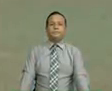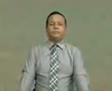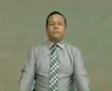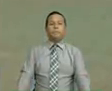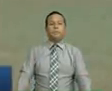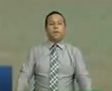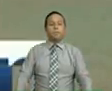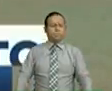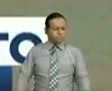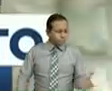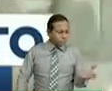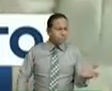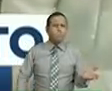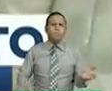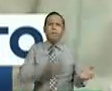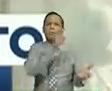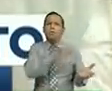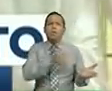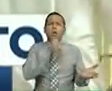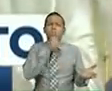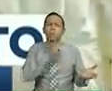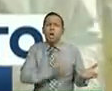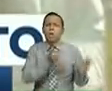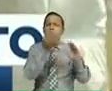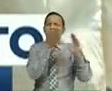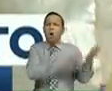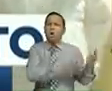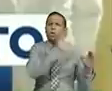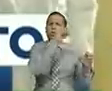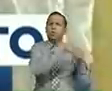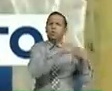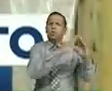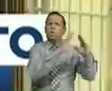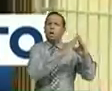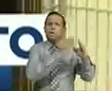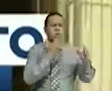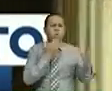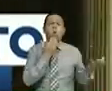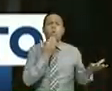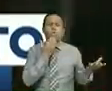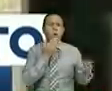Hallan a un adulto mayor muerto en su vivienda. El hombre habría sido estrangulado.